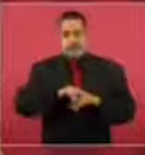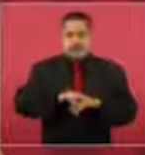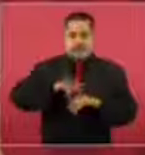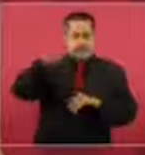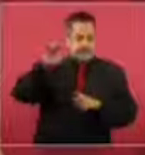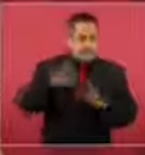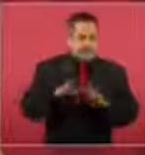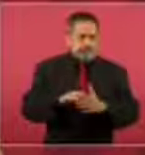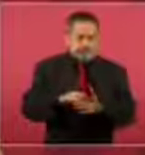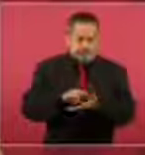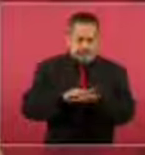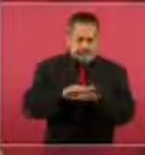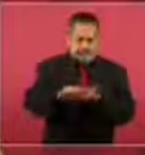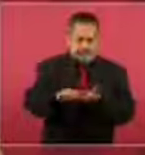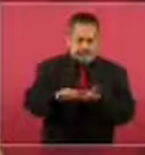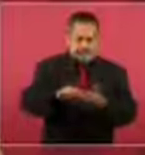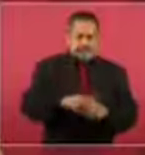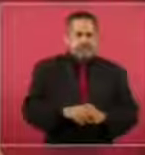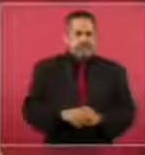y